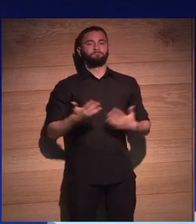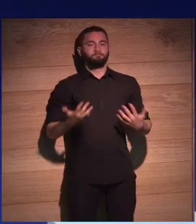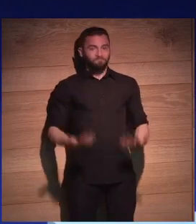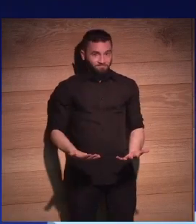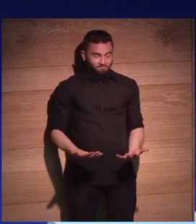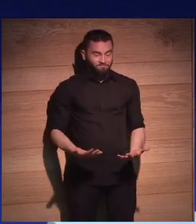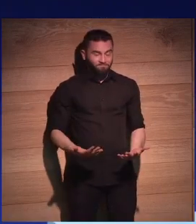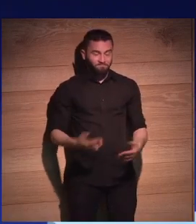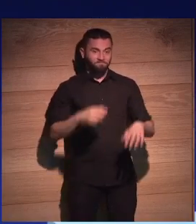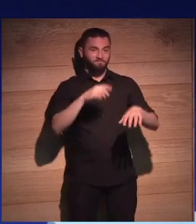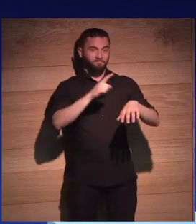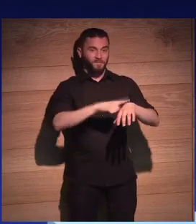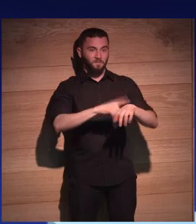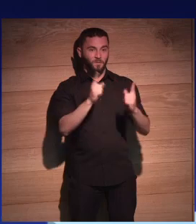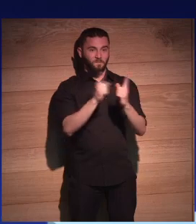Momento de reflexión.